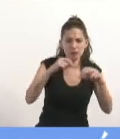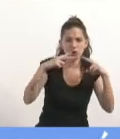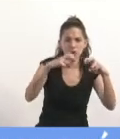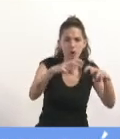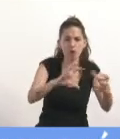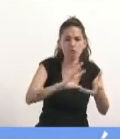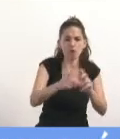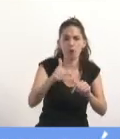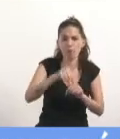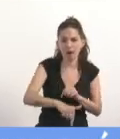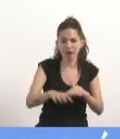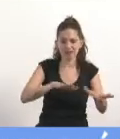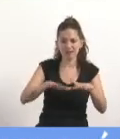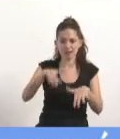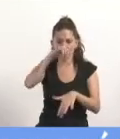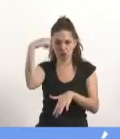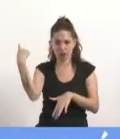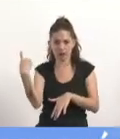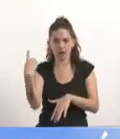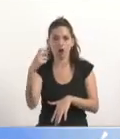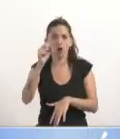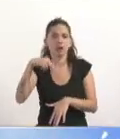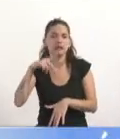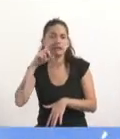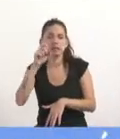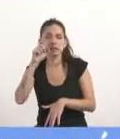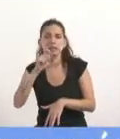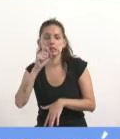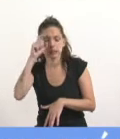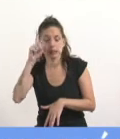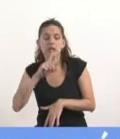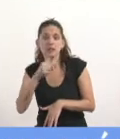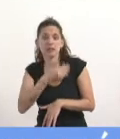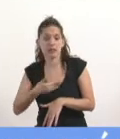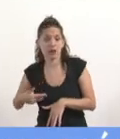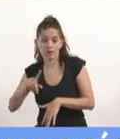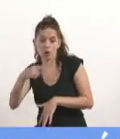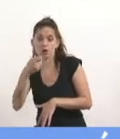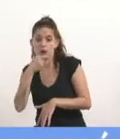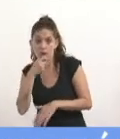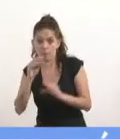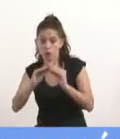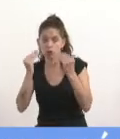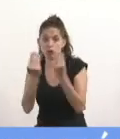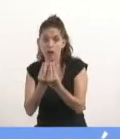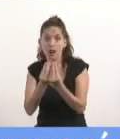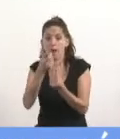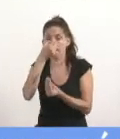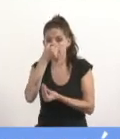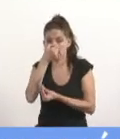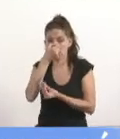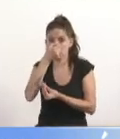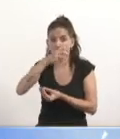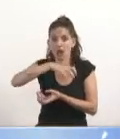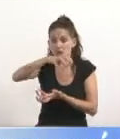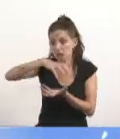formados en nuestro sistema nacional. El CONICET en Santa Fe, por dar otro ejemplo, reúne 20 institutos de investigación,